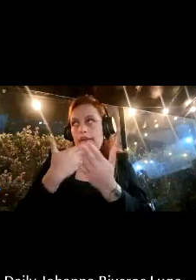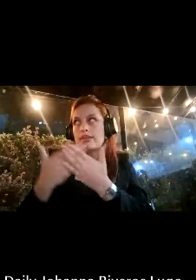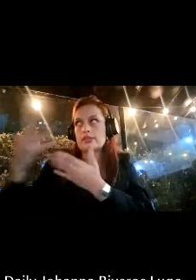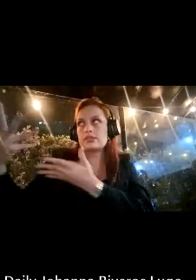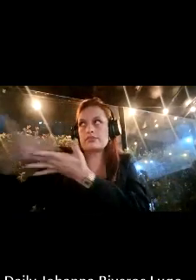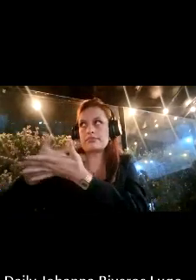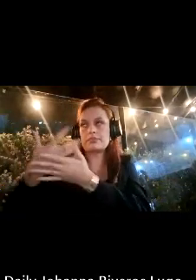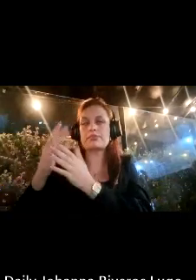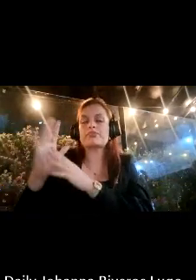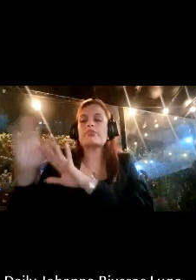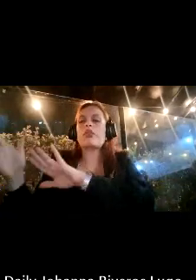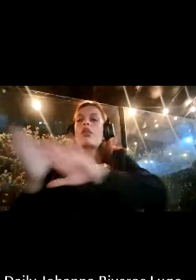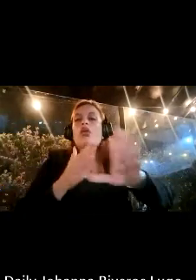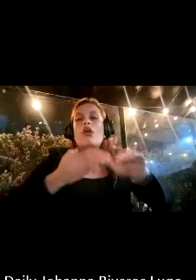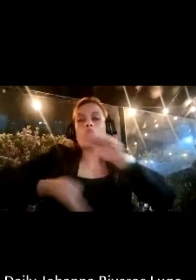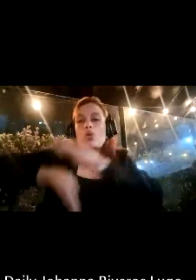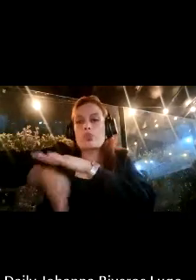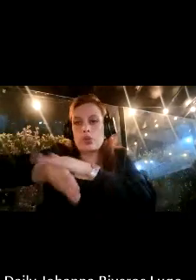Continuamos